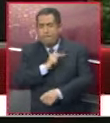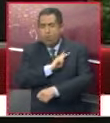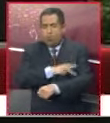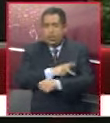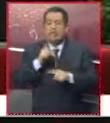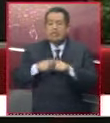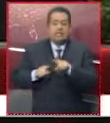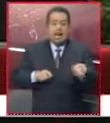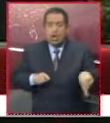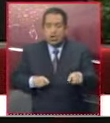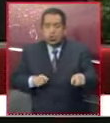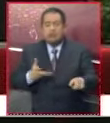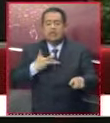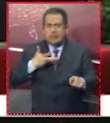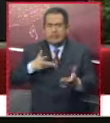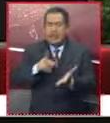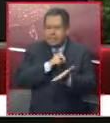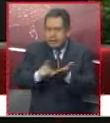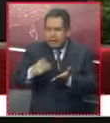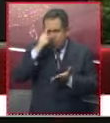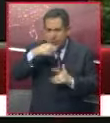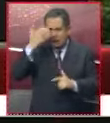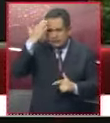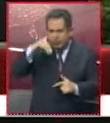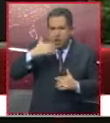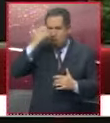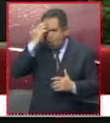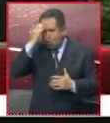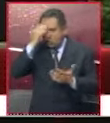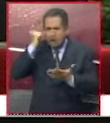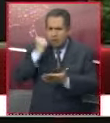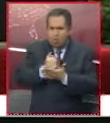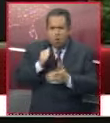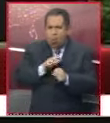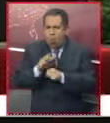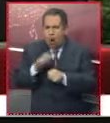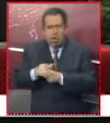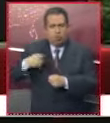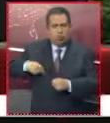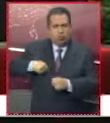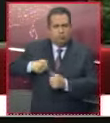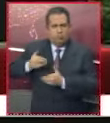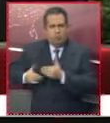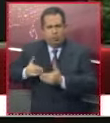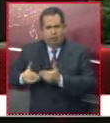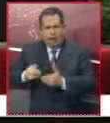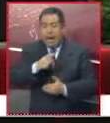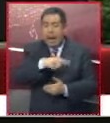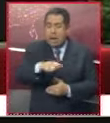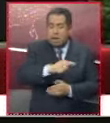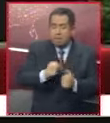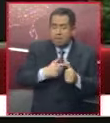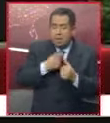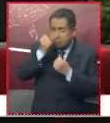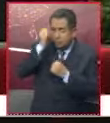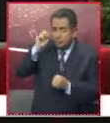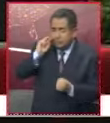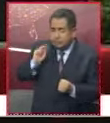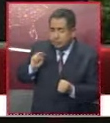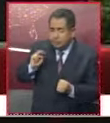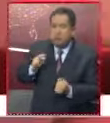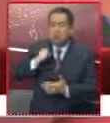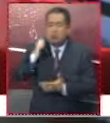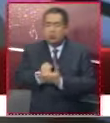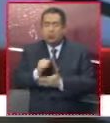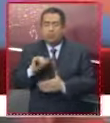entonces derecho a saber, conocer y aprobar cada paso de gestión gubernamental, por pequeño o por grande que éste